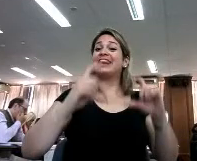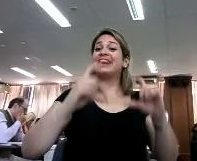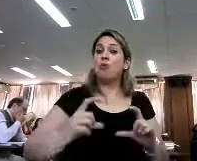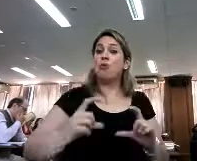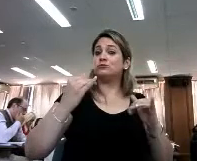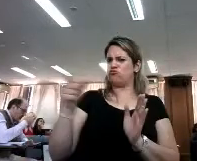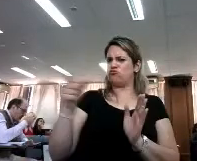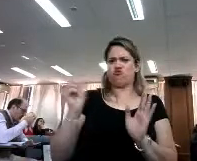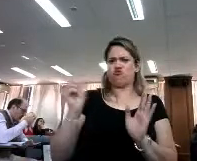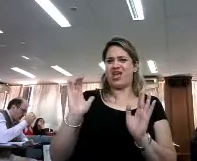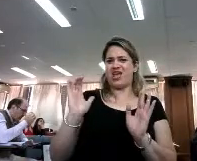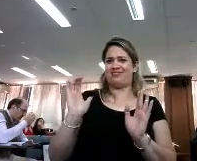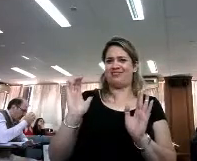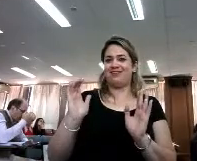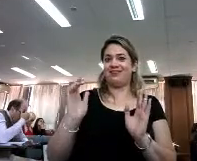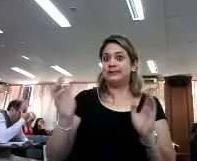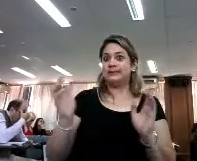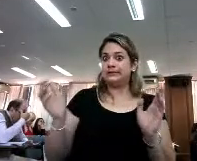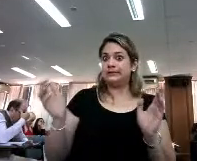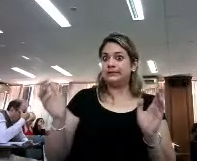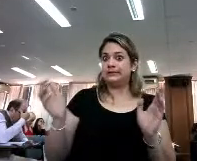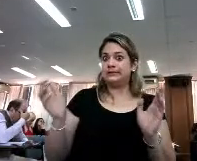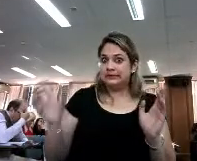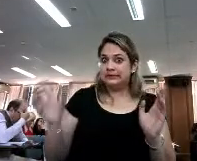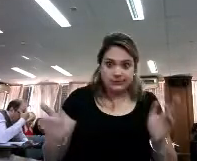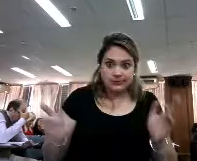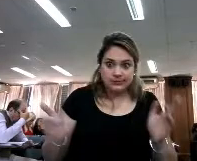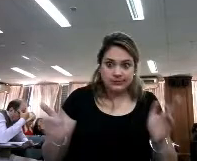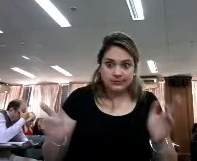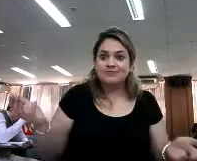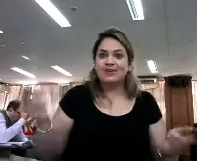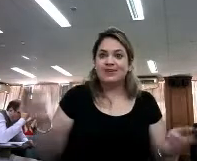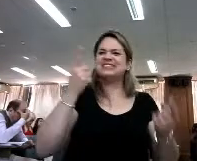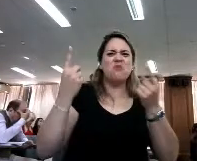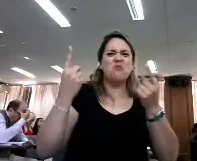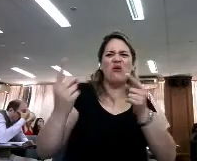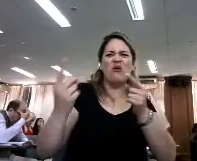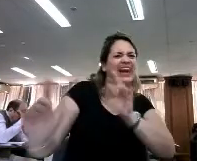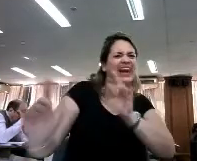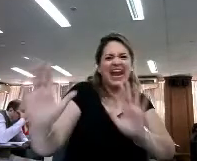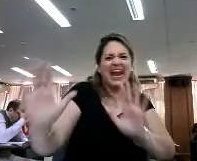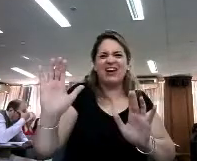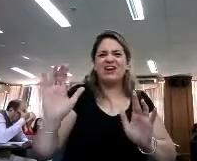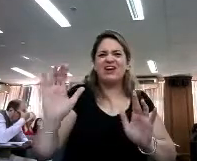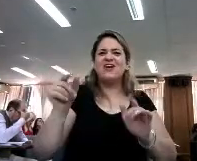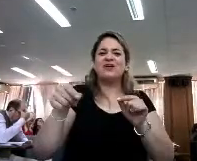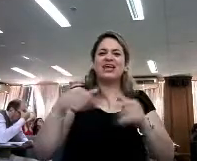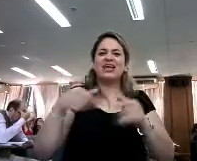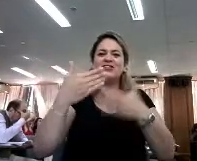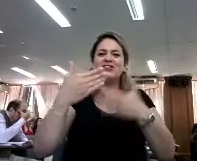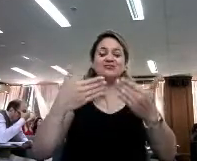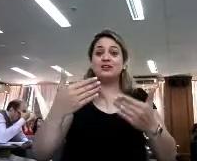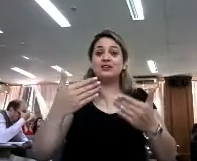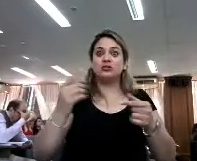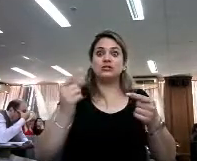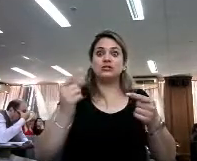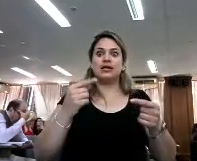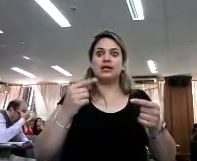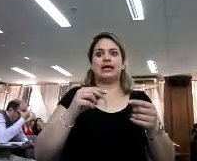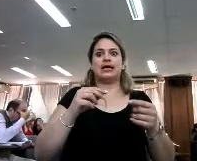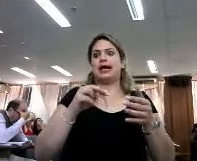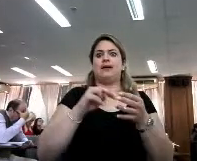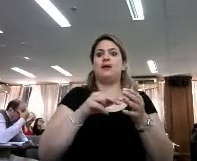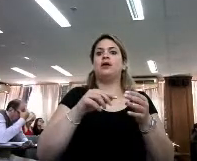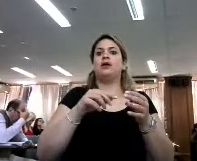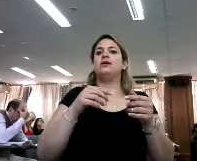obra? Y pero es que suena como raro porque usted no originó esto y entonces nos empezamos a meter en caminos éticos,